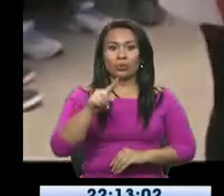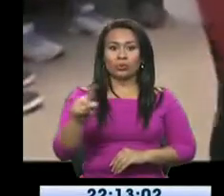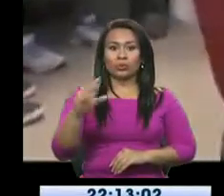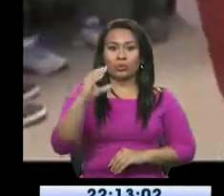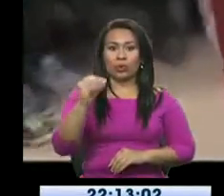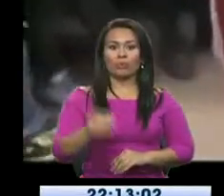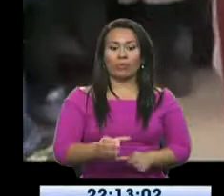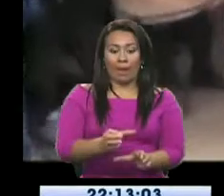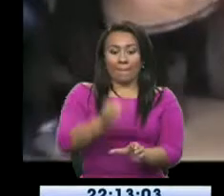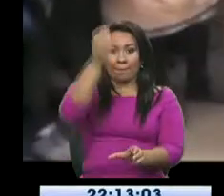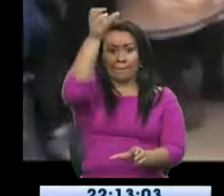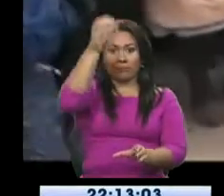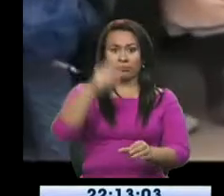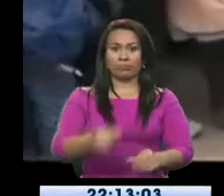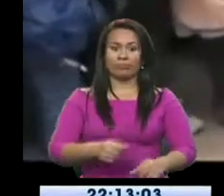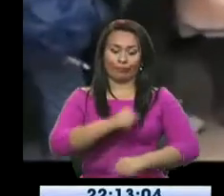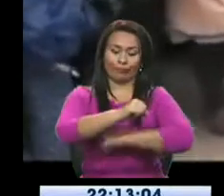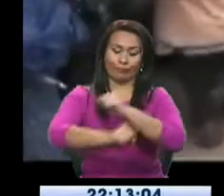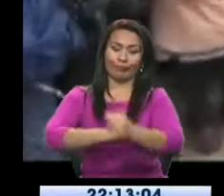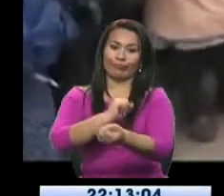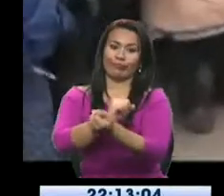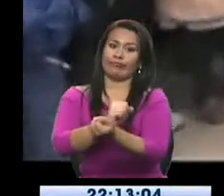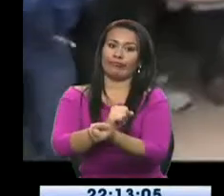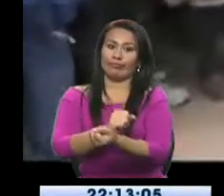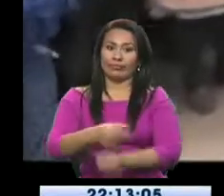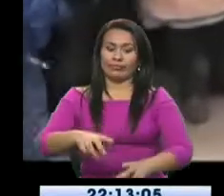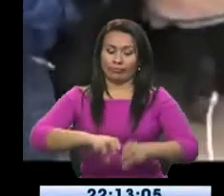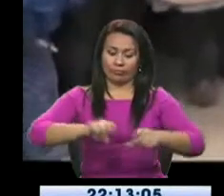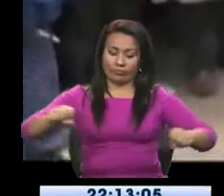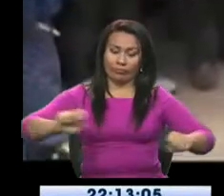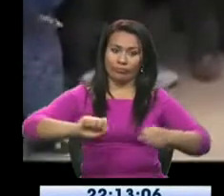le hicieron sentir el rigor popular a chicotazos.